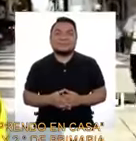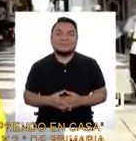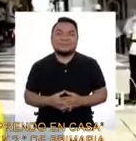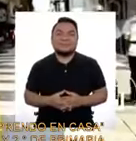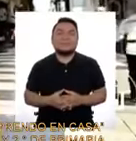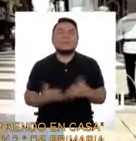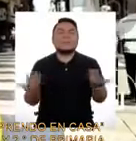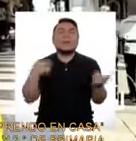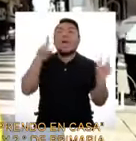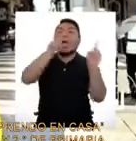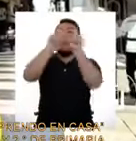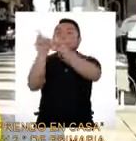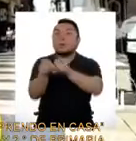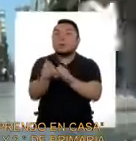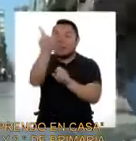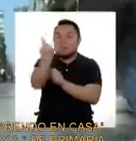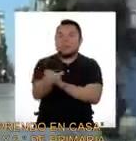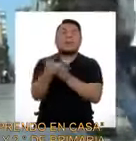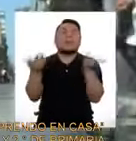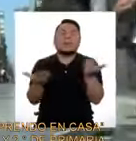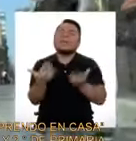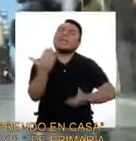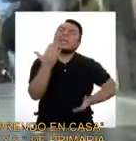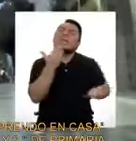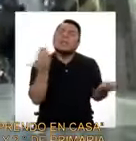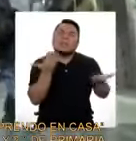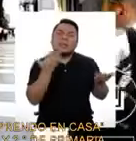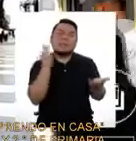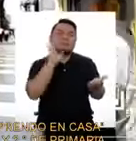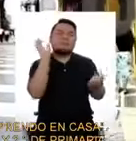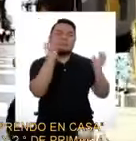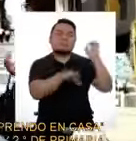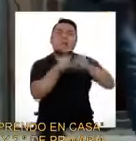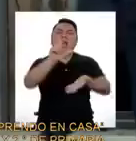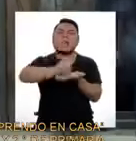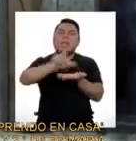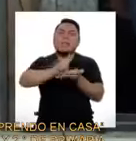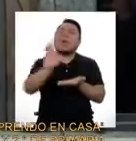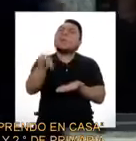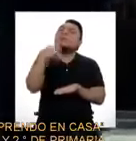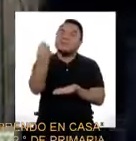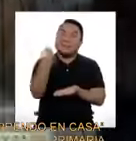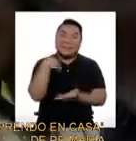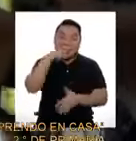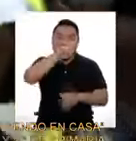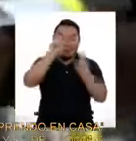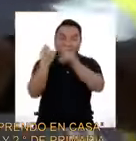La pregunta que les voy a hacer es, ¿quiénes contaminan Lima y por qué?